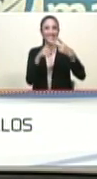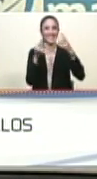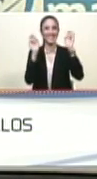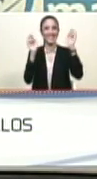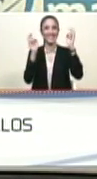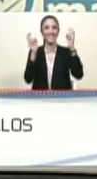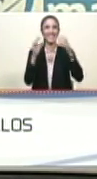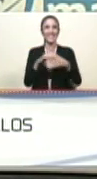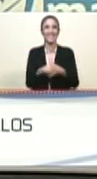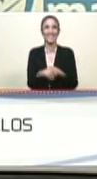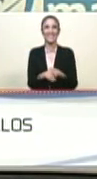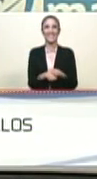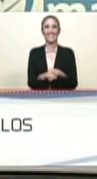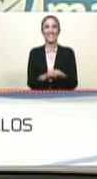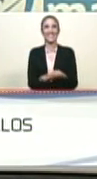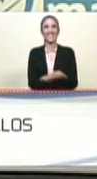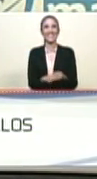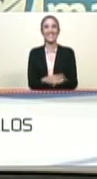del carnet de la patria.